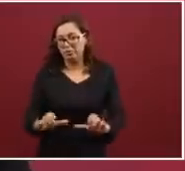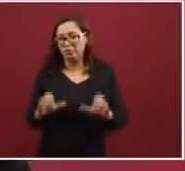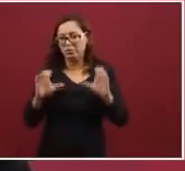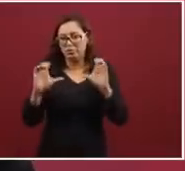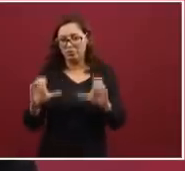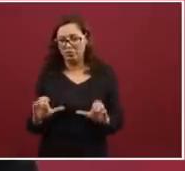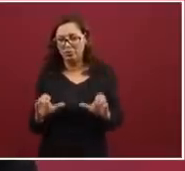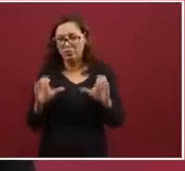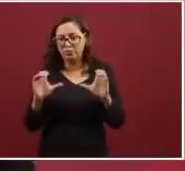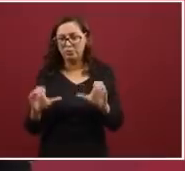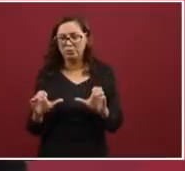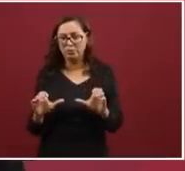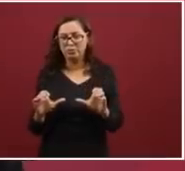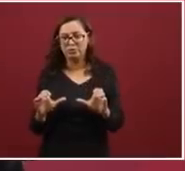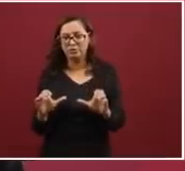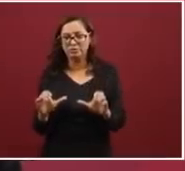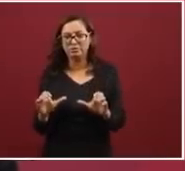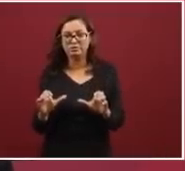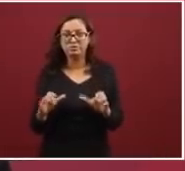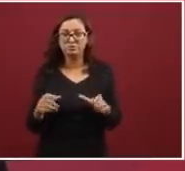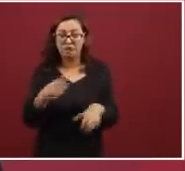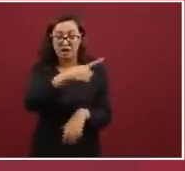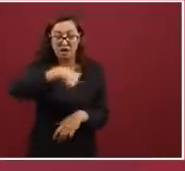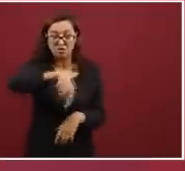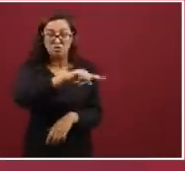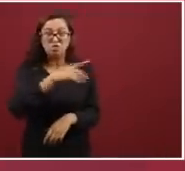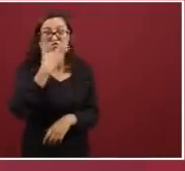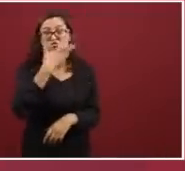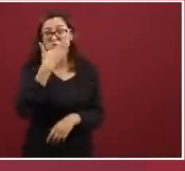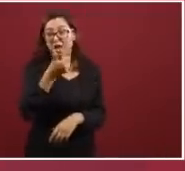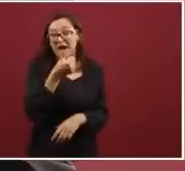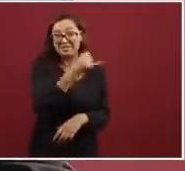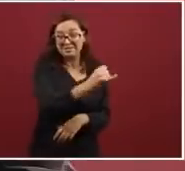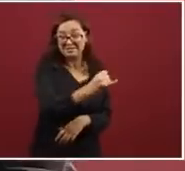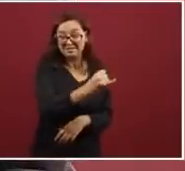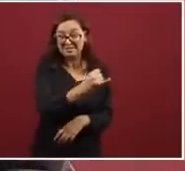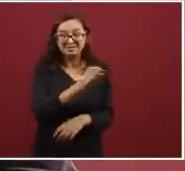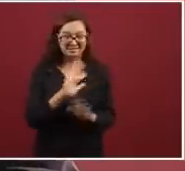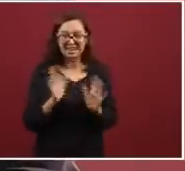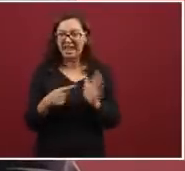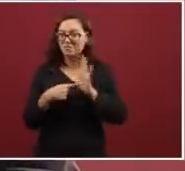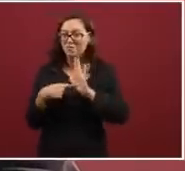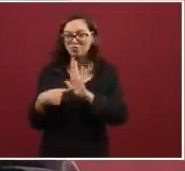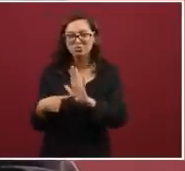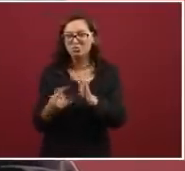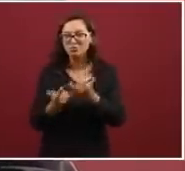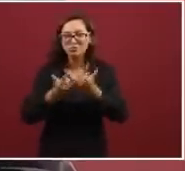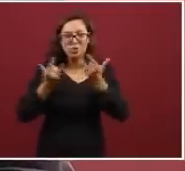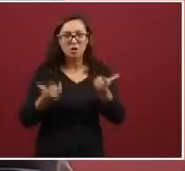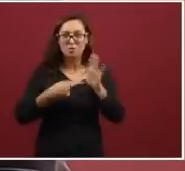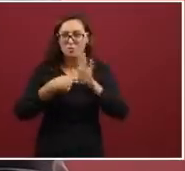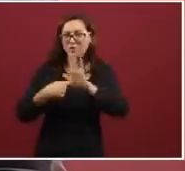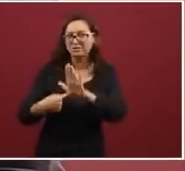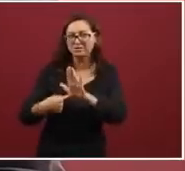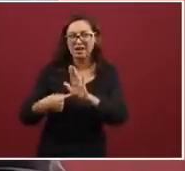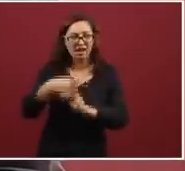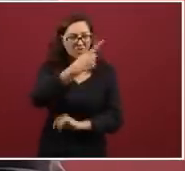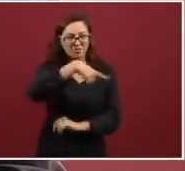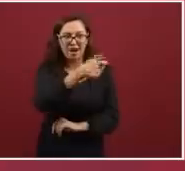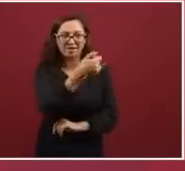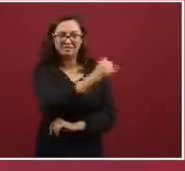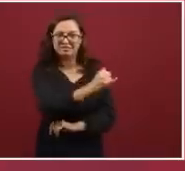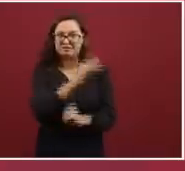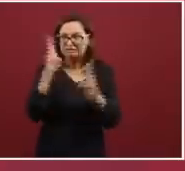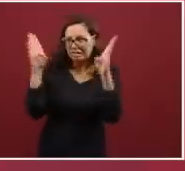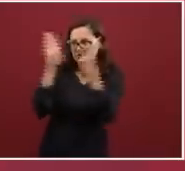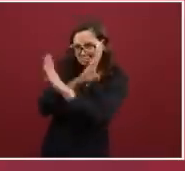porque ellos hacen eso, está demostrado históricamente, ¿sí? Por